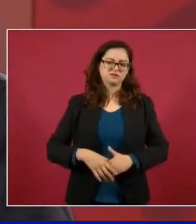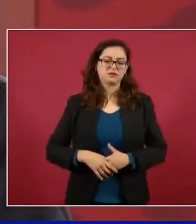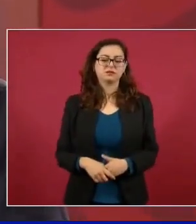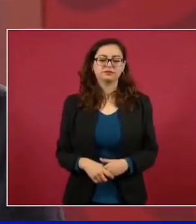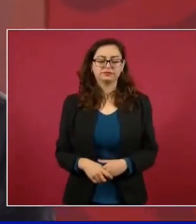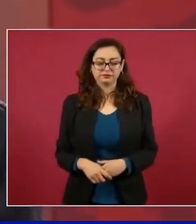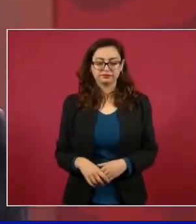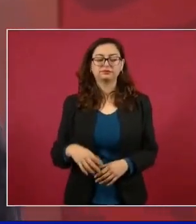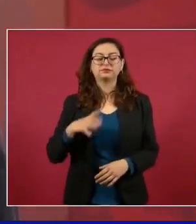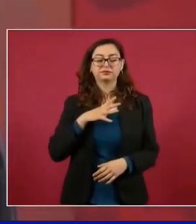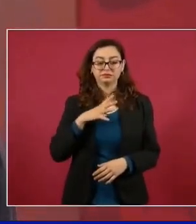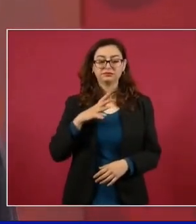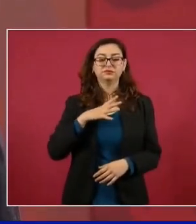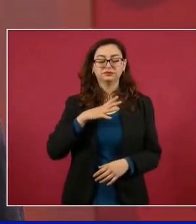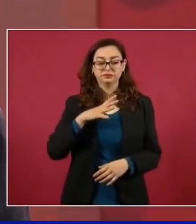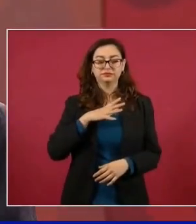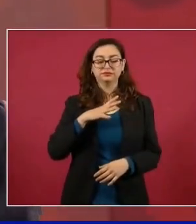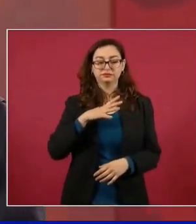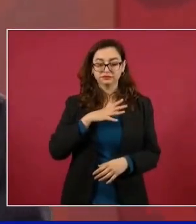Y